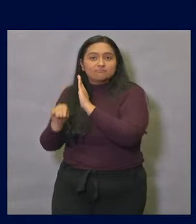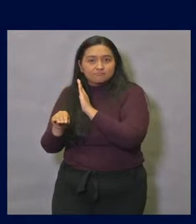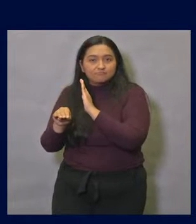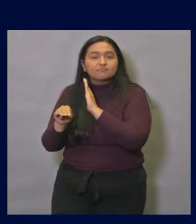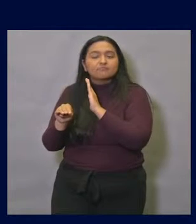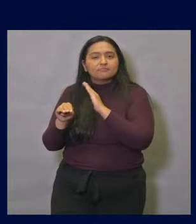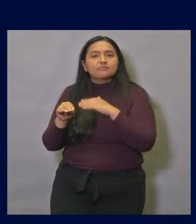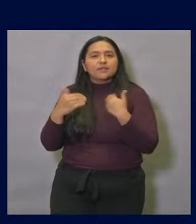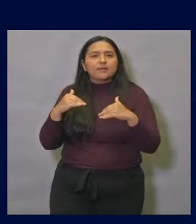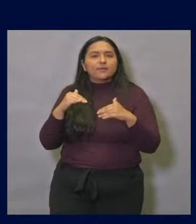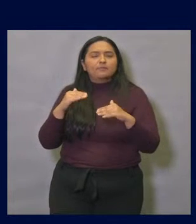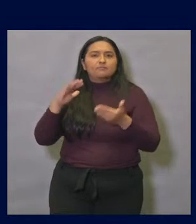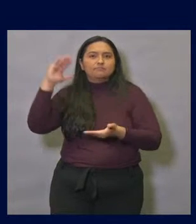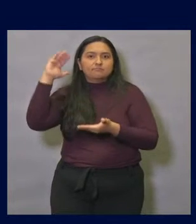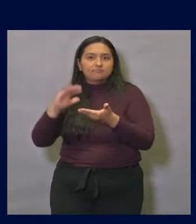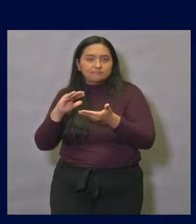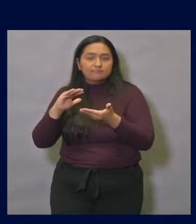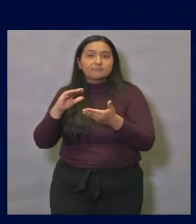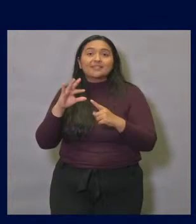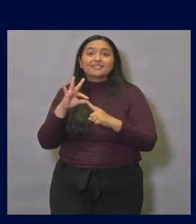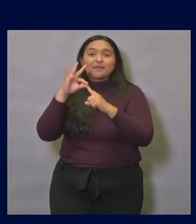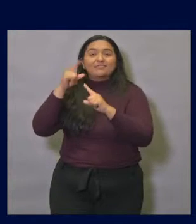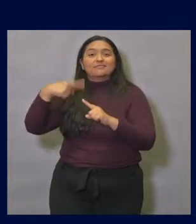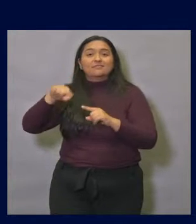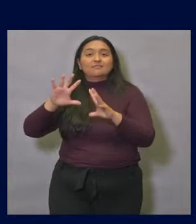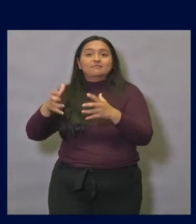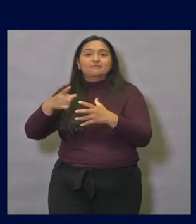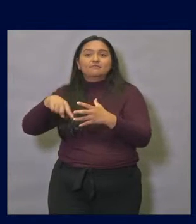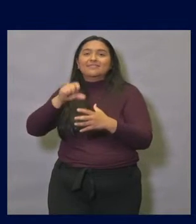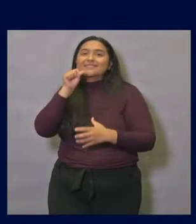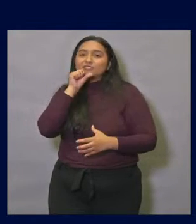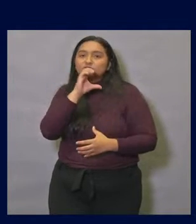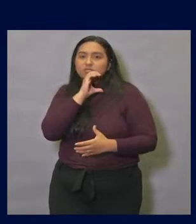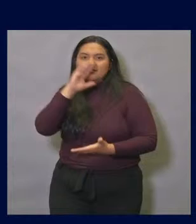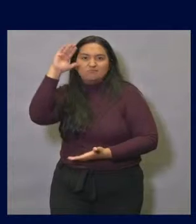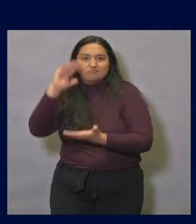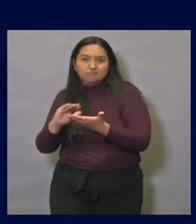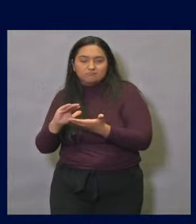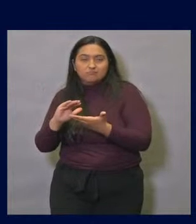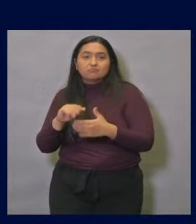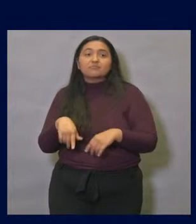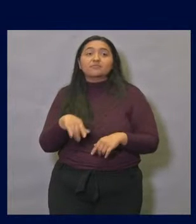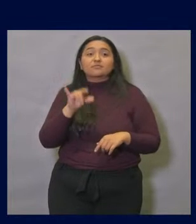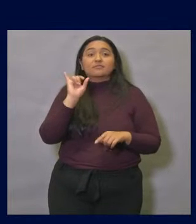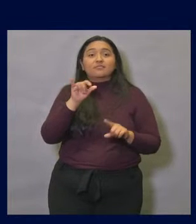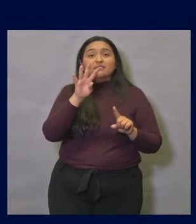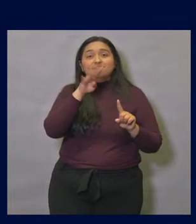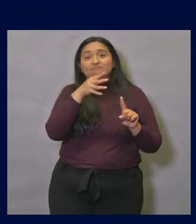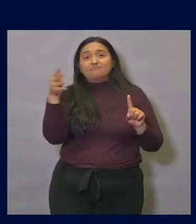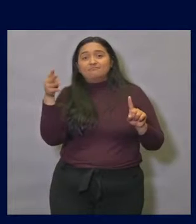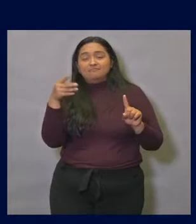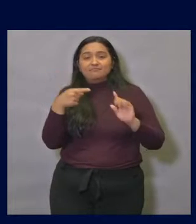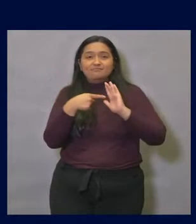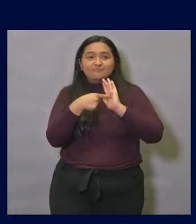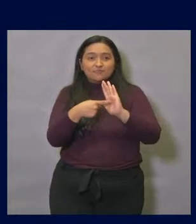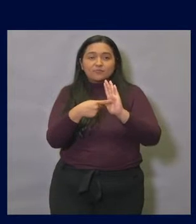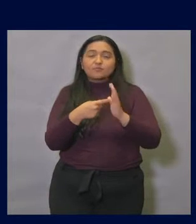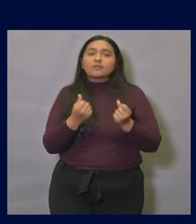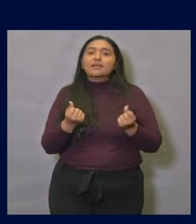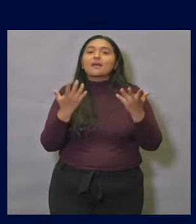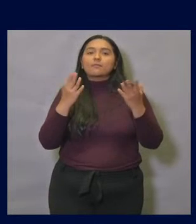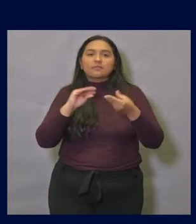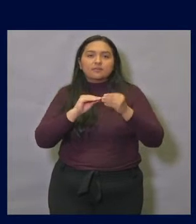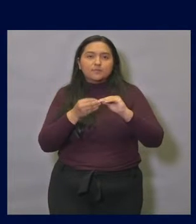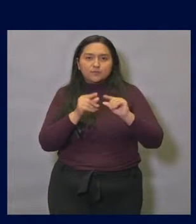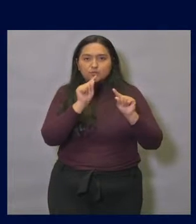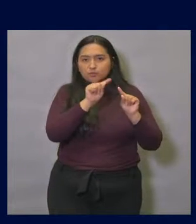particularmente dramática en los adultos mayores. Este gráfico muestra cuánto mayores han sido las mejoras en este